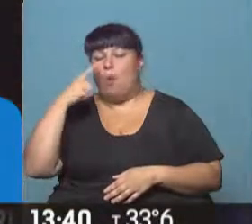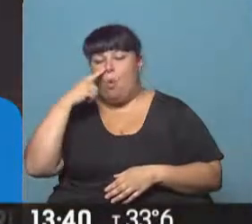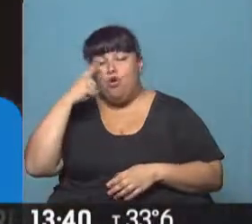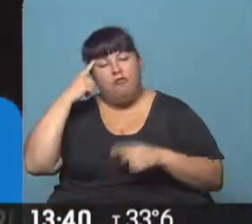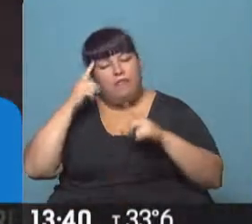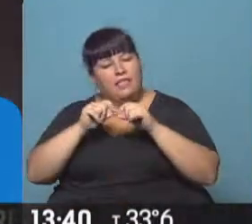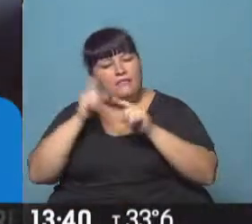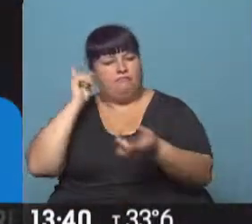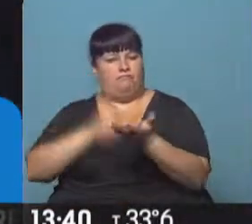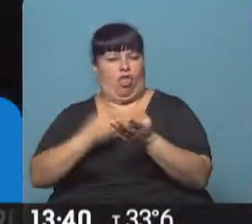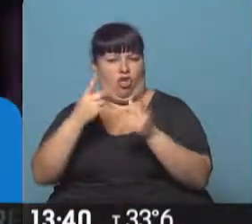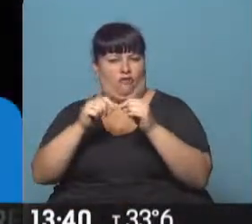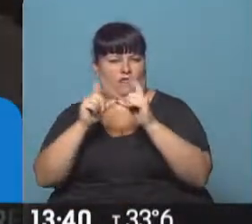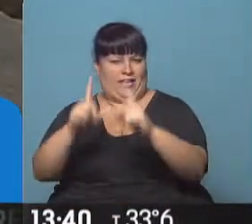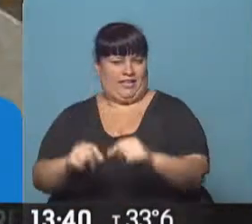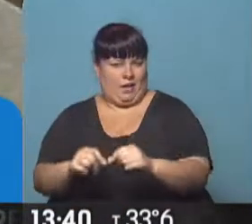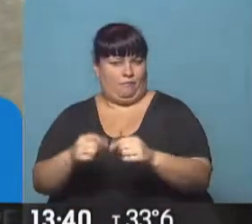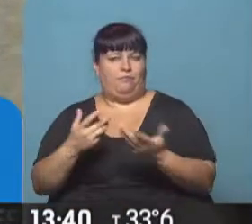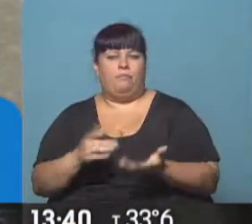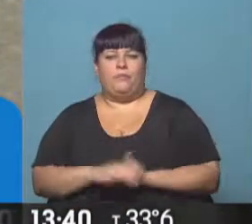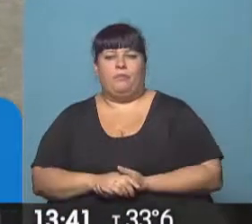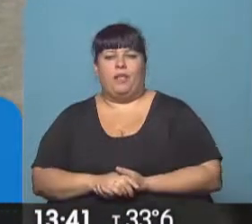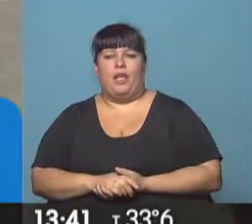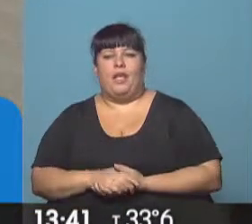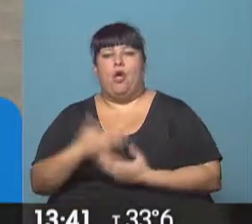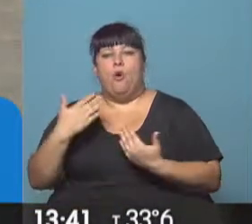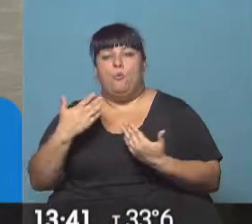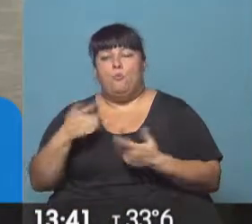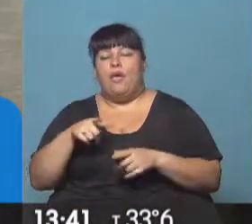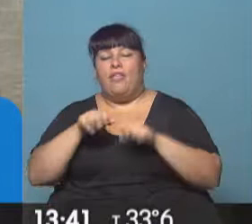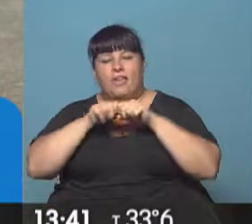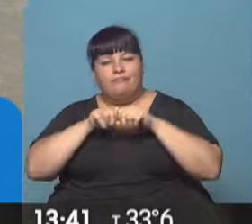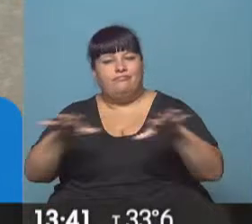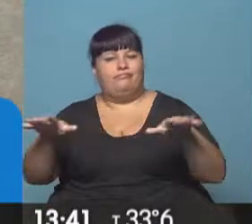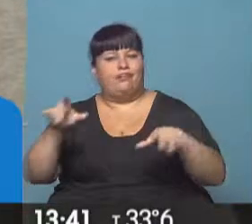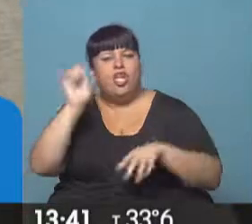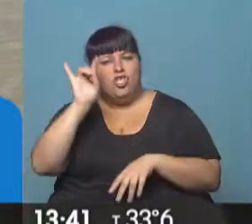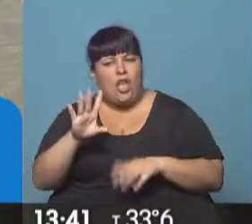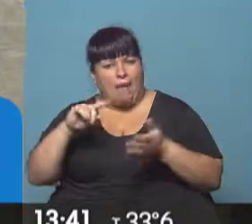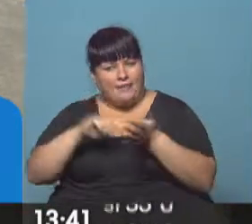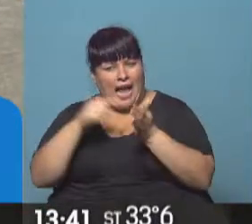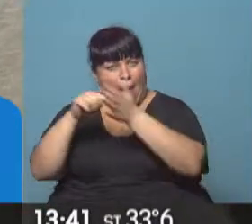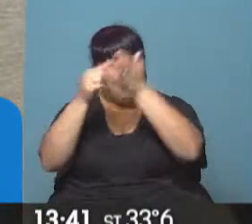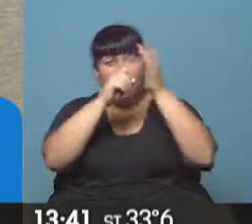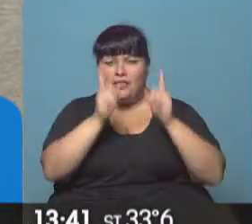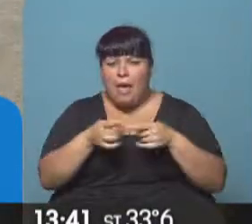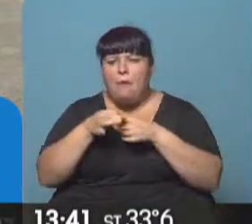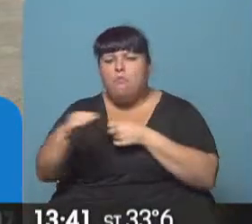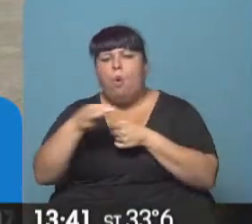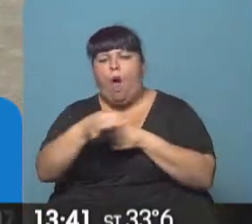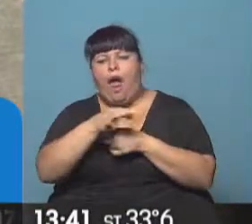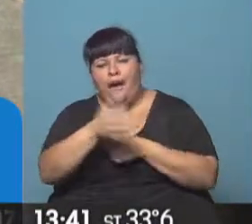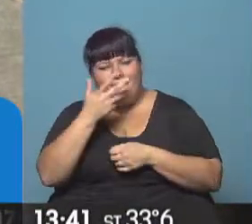tiempo hacer estas dos fechas. El hecho de poder llegar a no solo las capitales, ¿no?, sino también a los